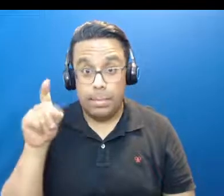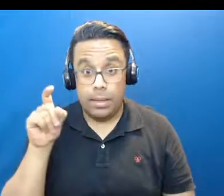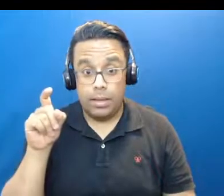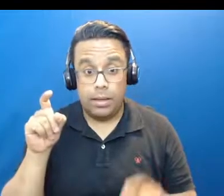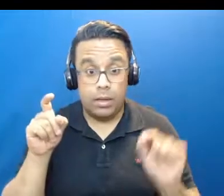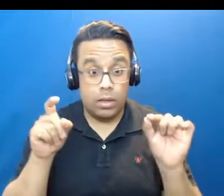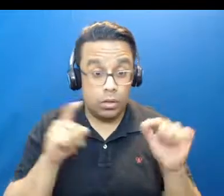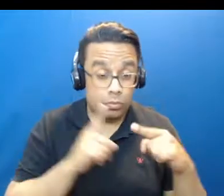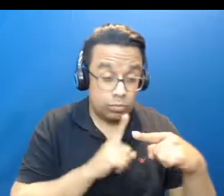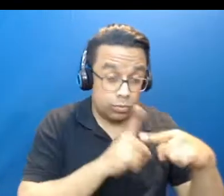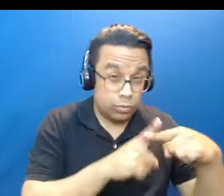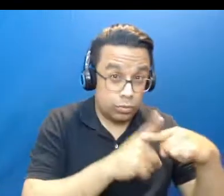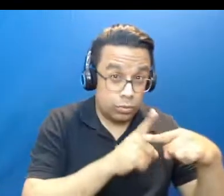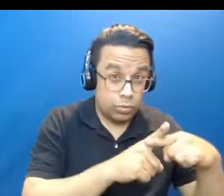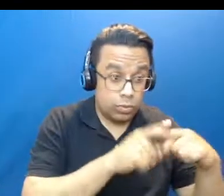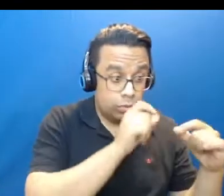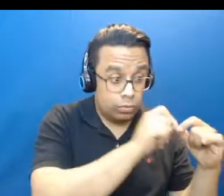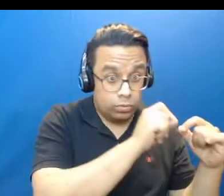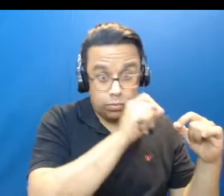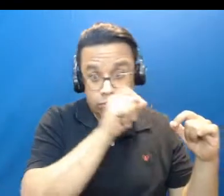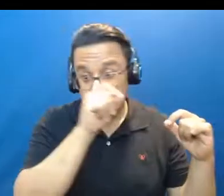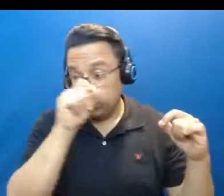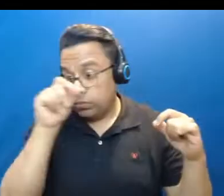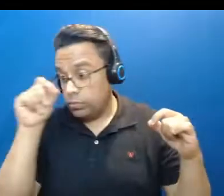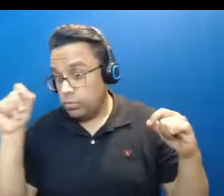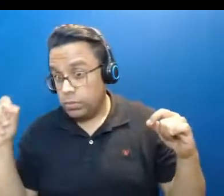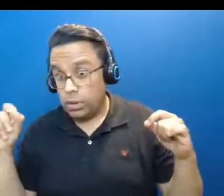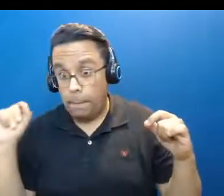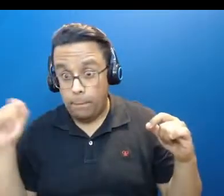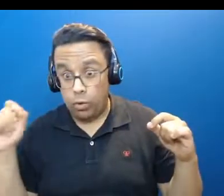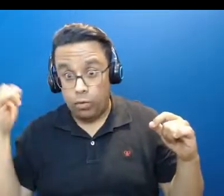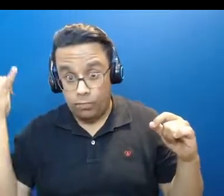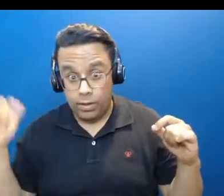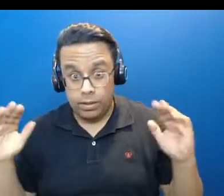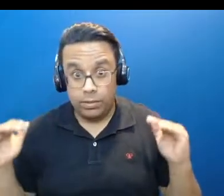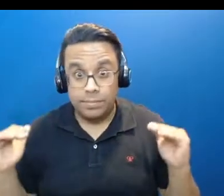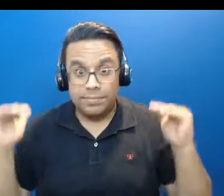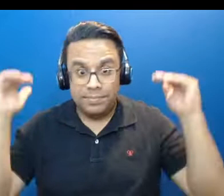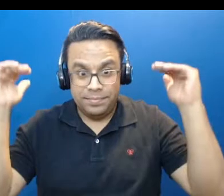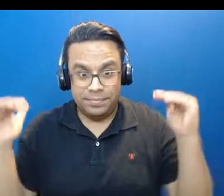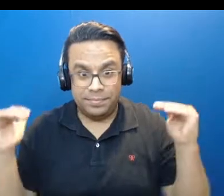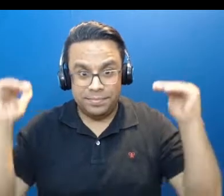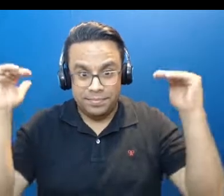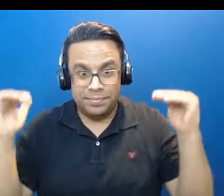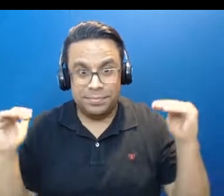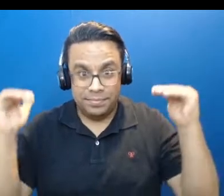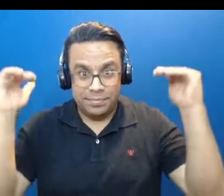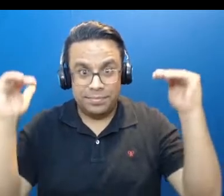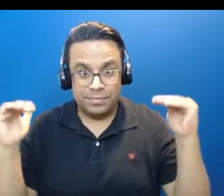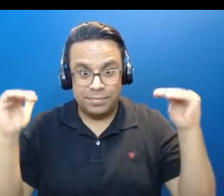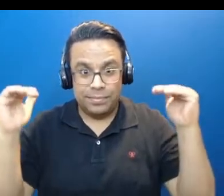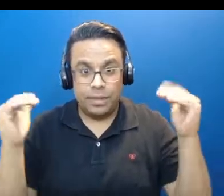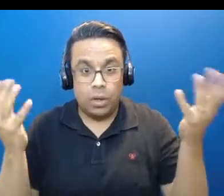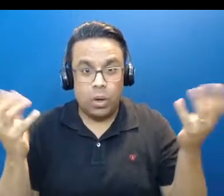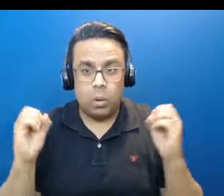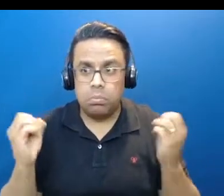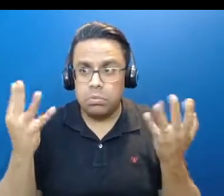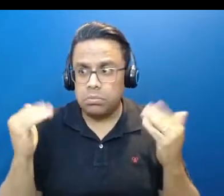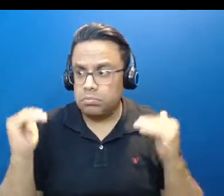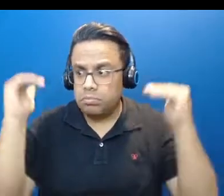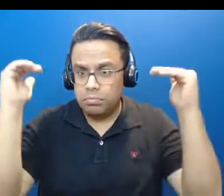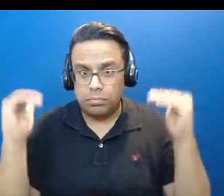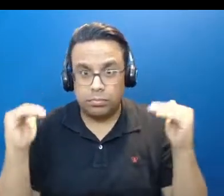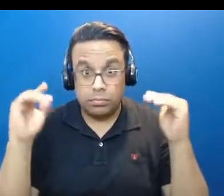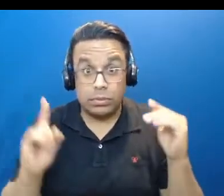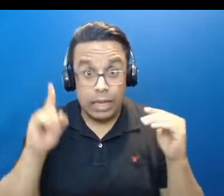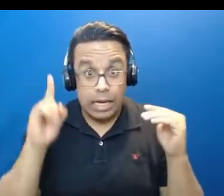el punto inicial hasta el punto final y voy a ubicar la distancia. Como es hacia